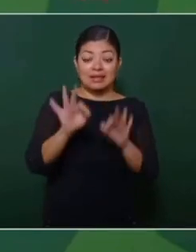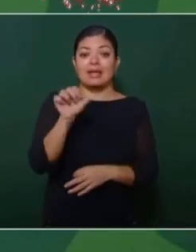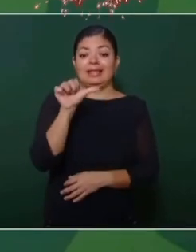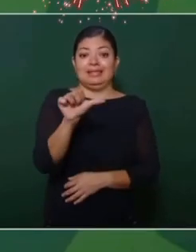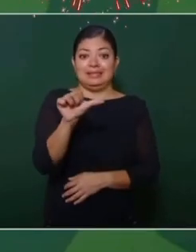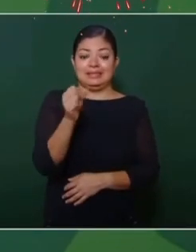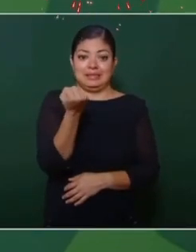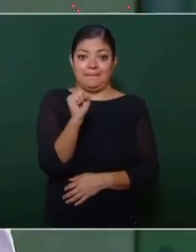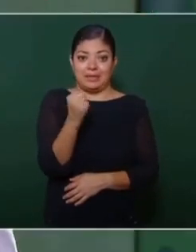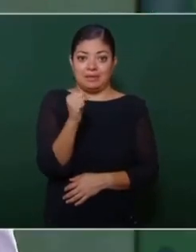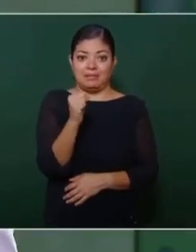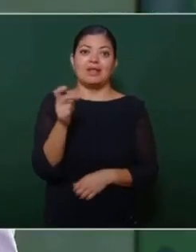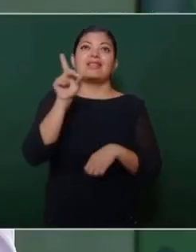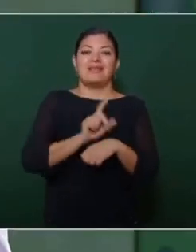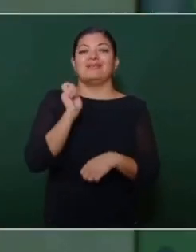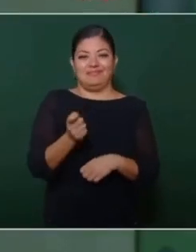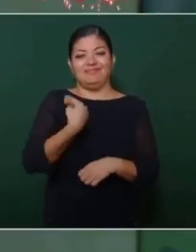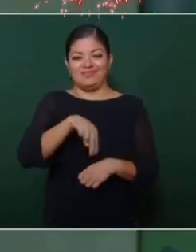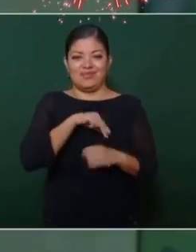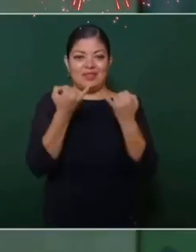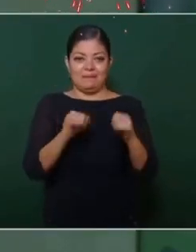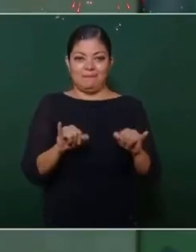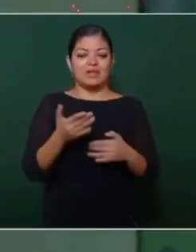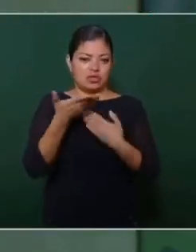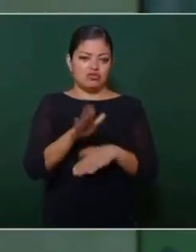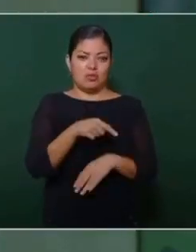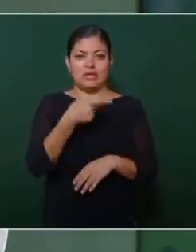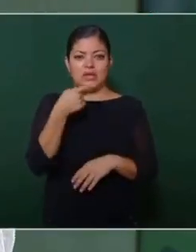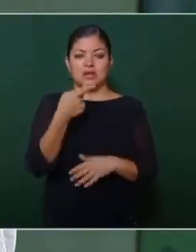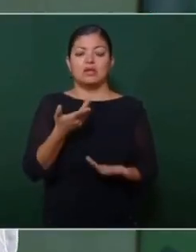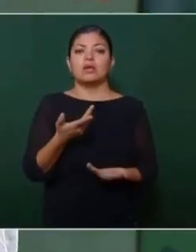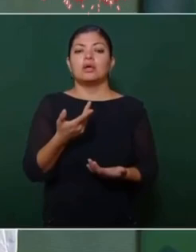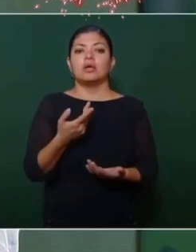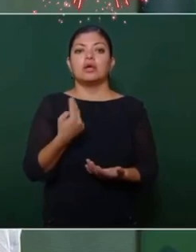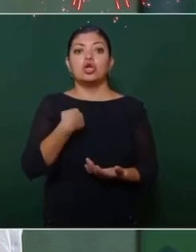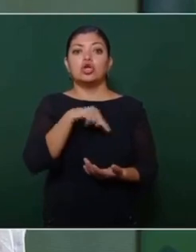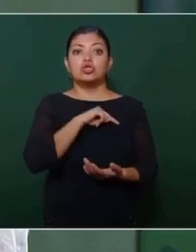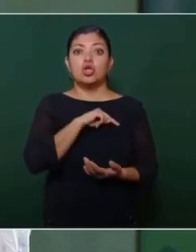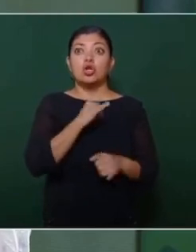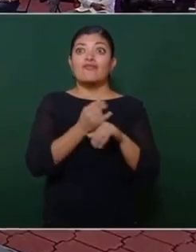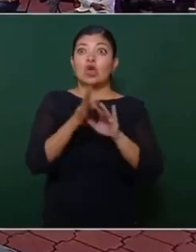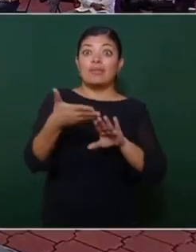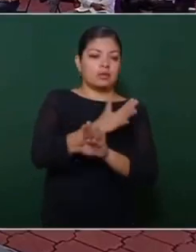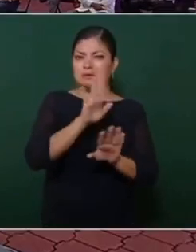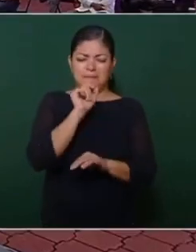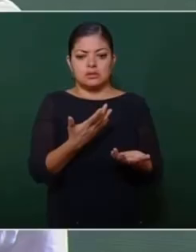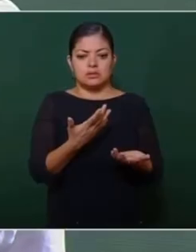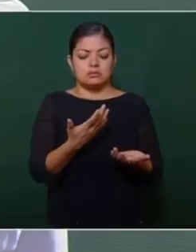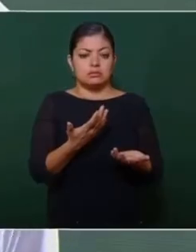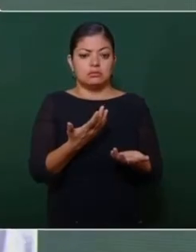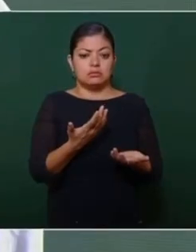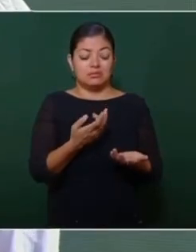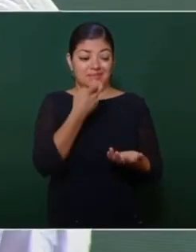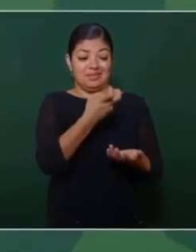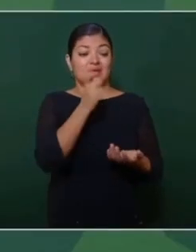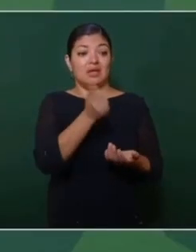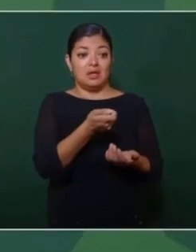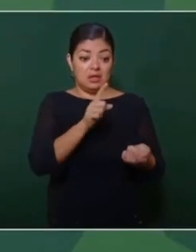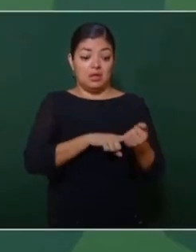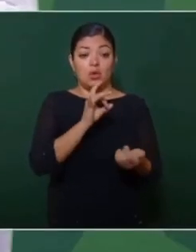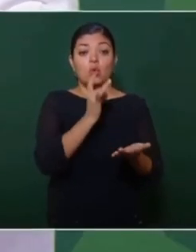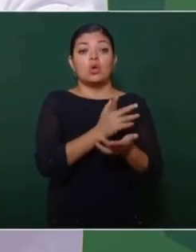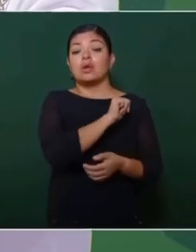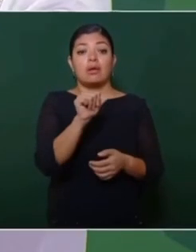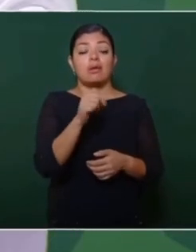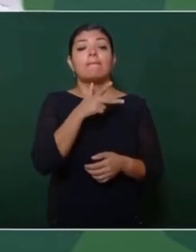el día de nuestra independencia sobre este asunto. No vamos a informar antes. Ese día. Es que esto tiene que ver nada más con el